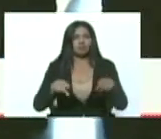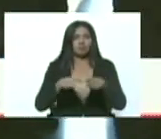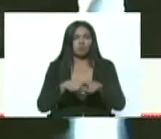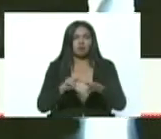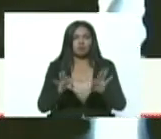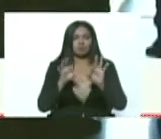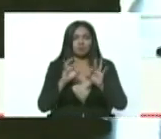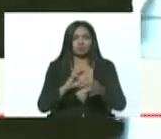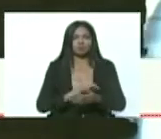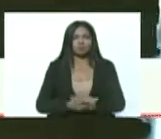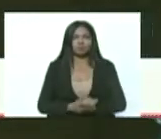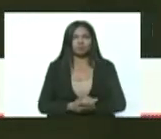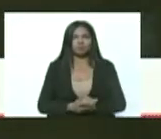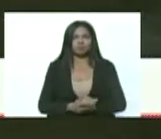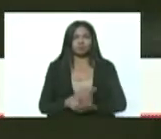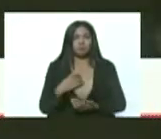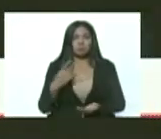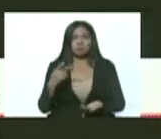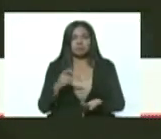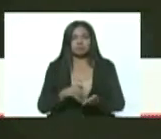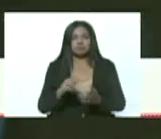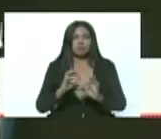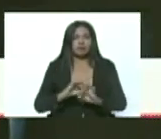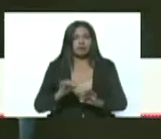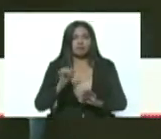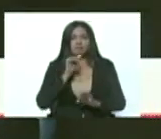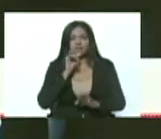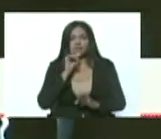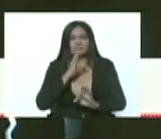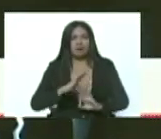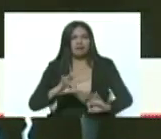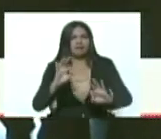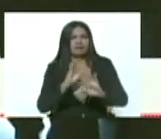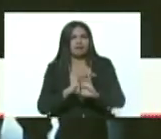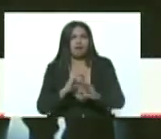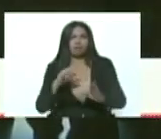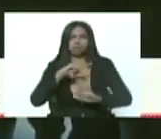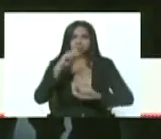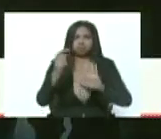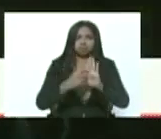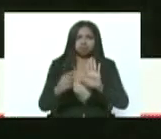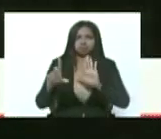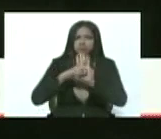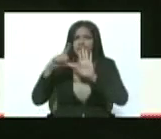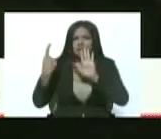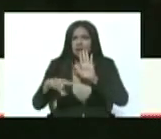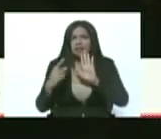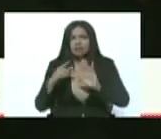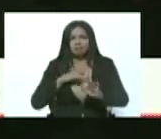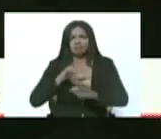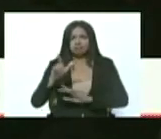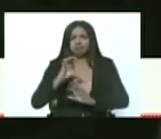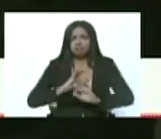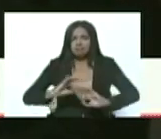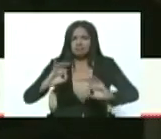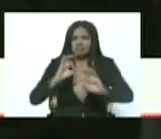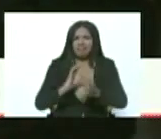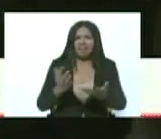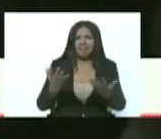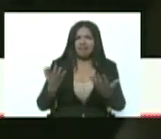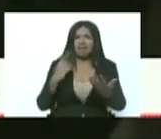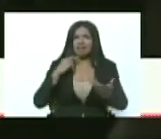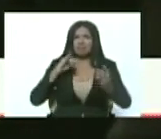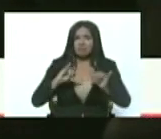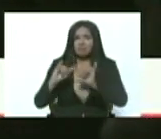exclusiva y no participan, no informan, no cumplen con las leyes aeronáuticas, que